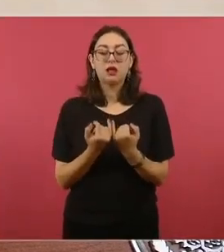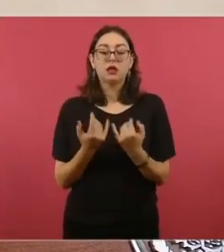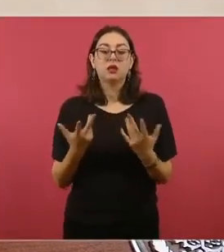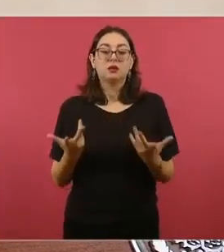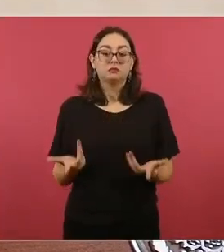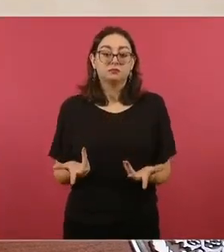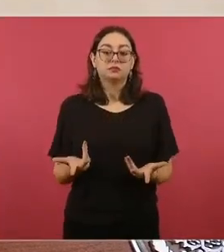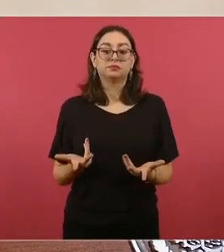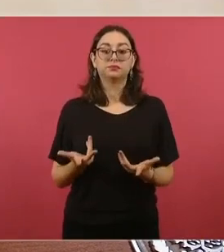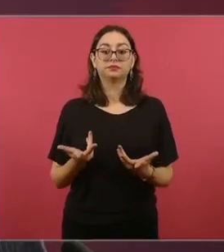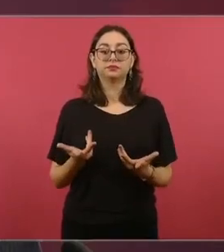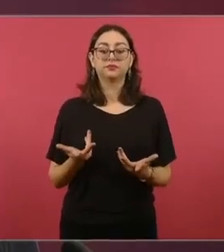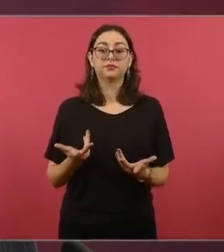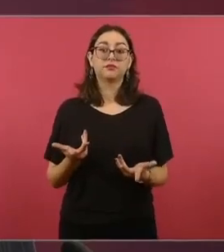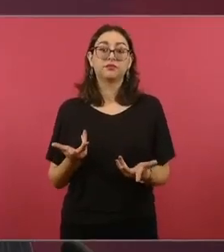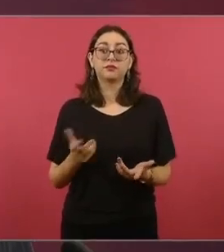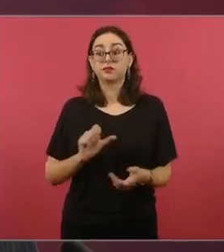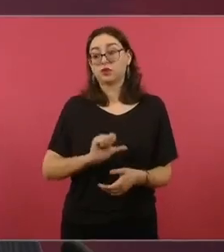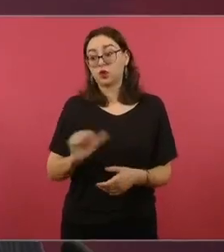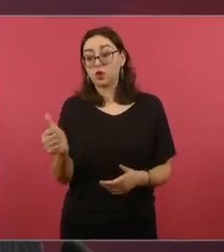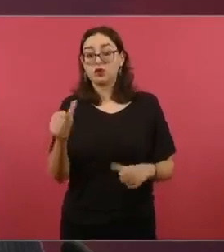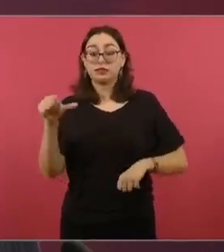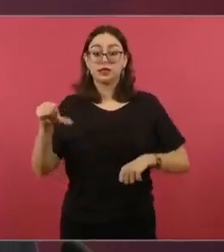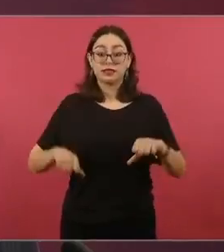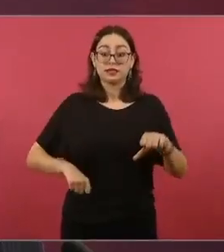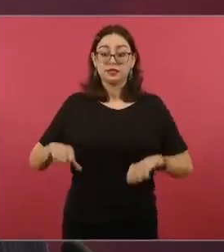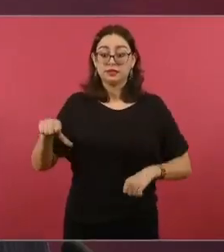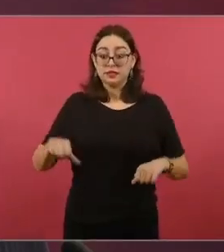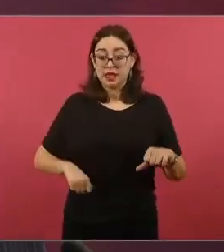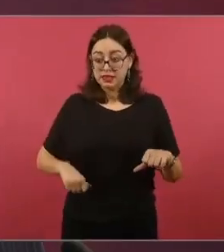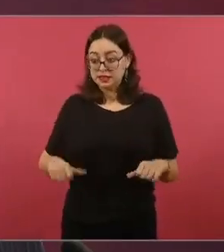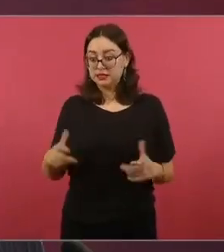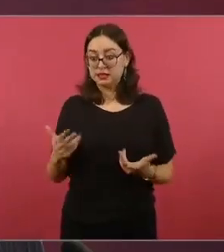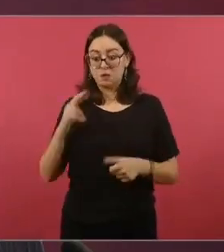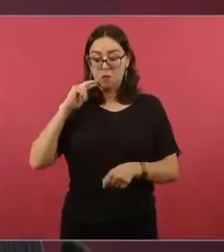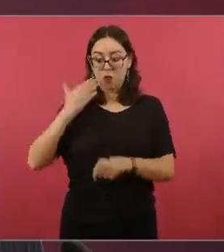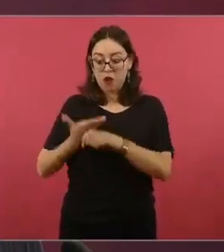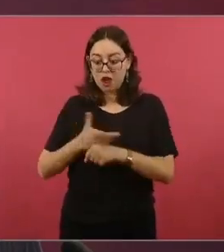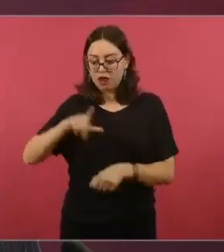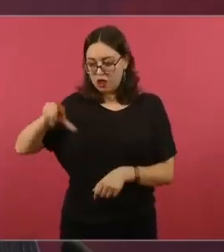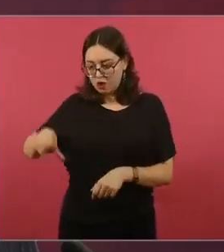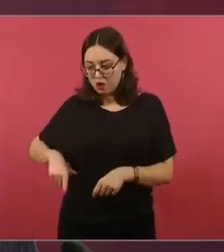de actividades que antes se llevaban a cabo por administración,